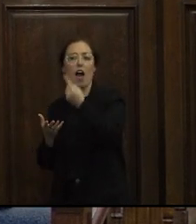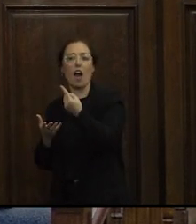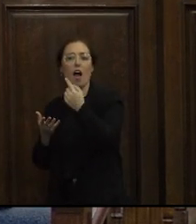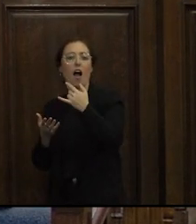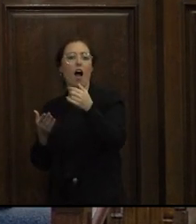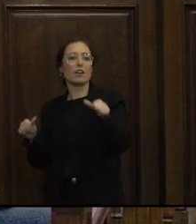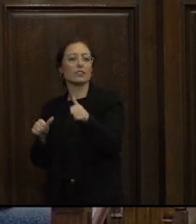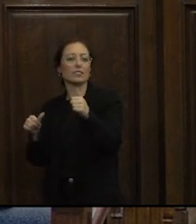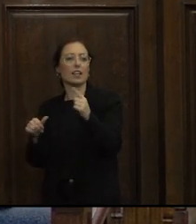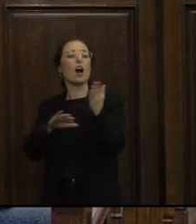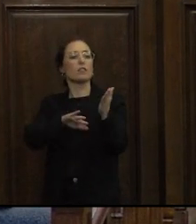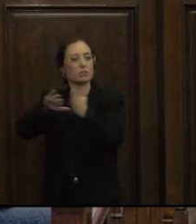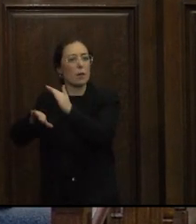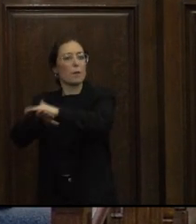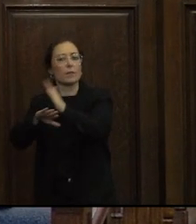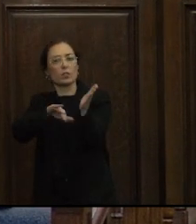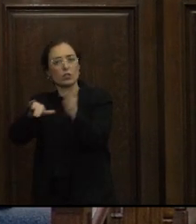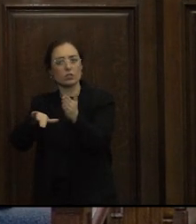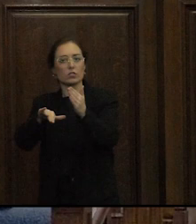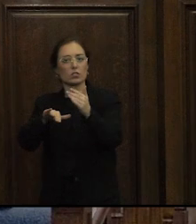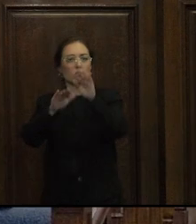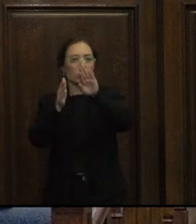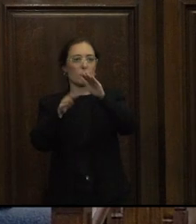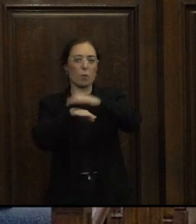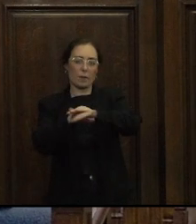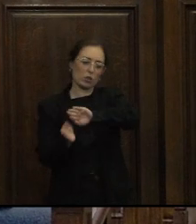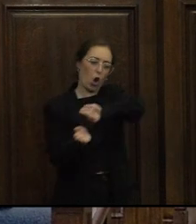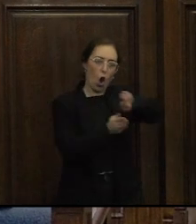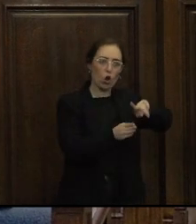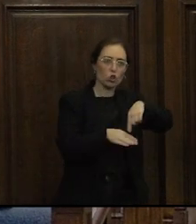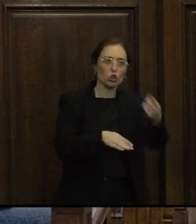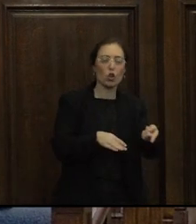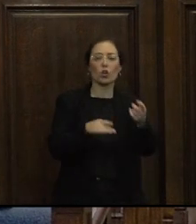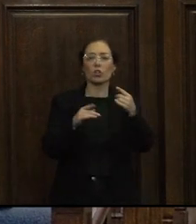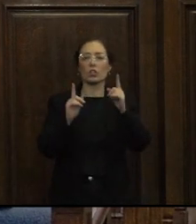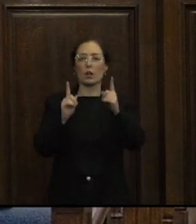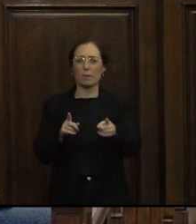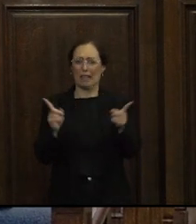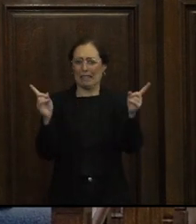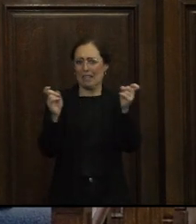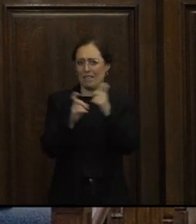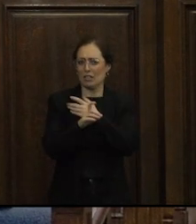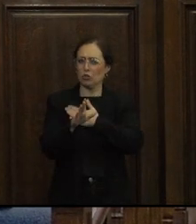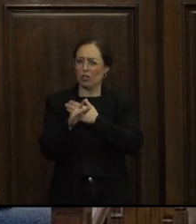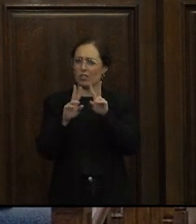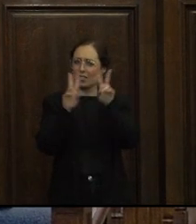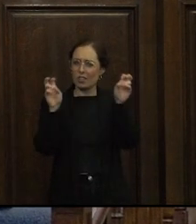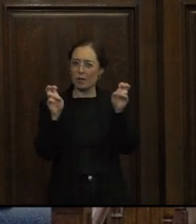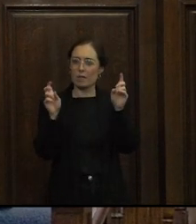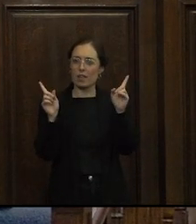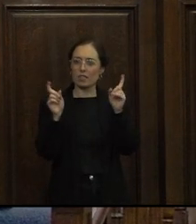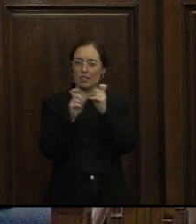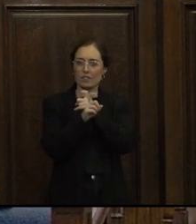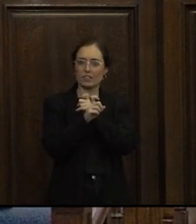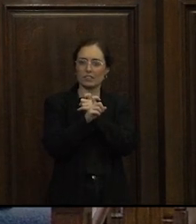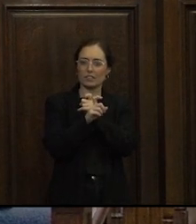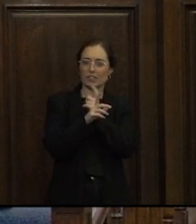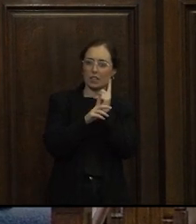de un lado esto, de un lado lo otro, porque debe ser es un tema que lo encuentro difícil, incluso difícil de